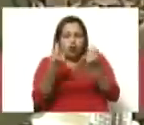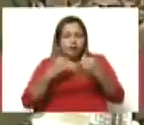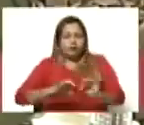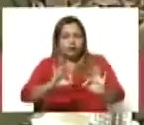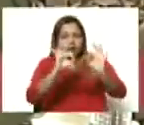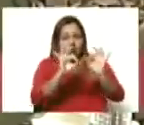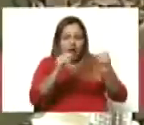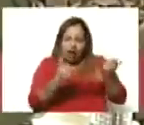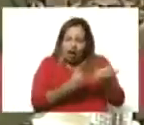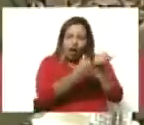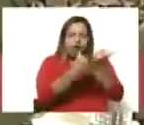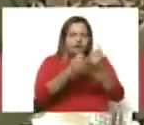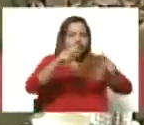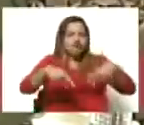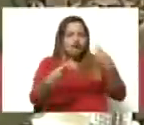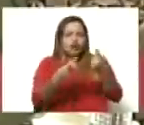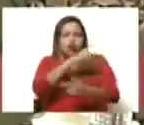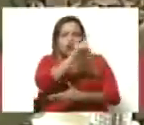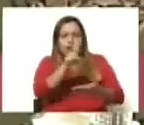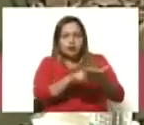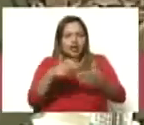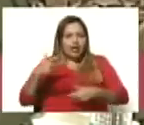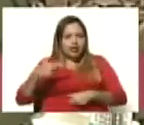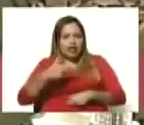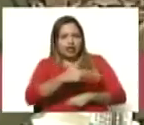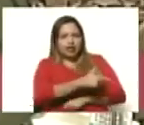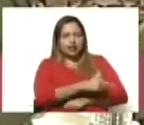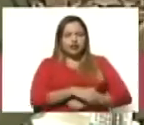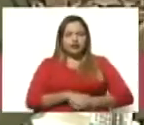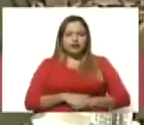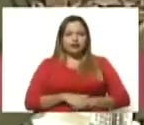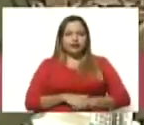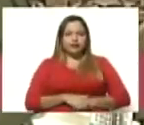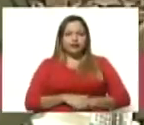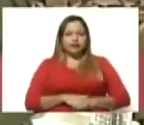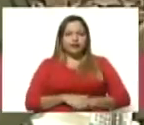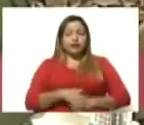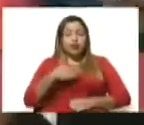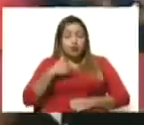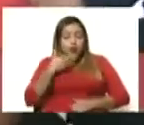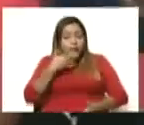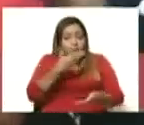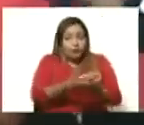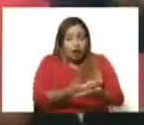financiar la recuperación integral de Tejerías. Y yo pido